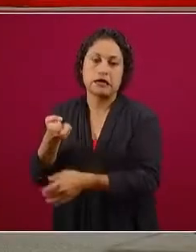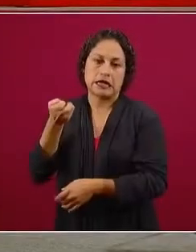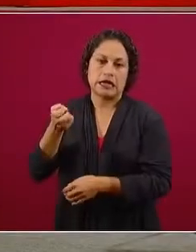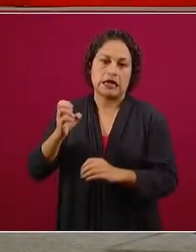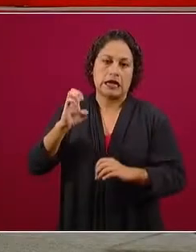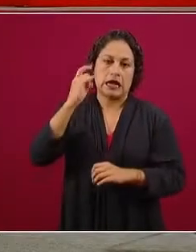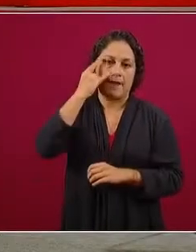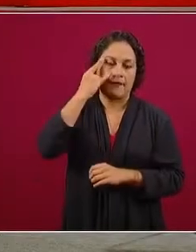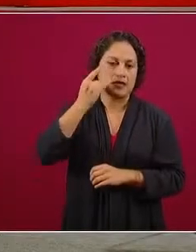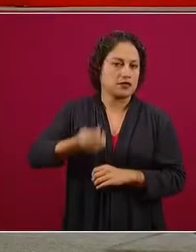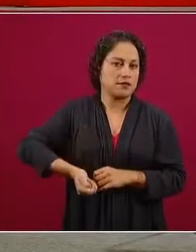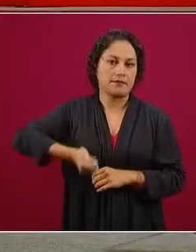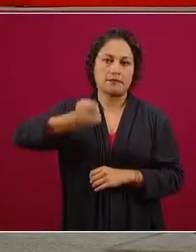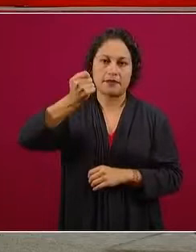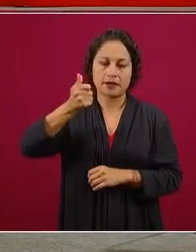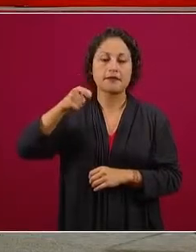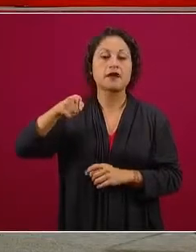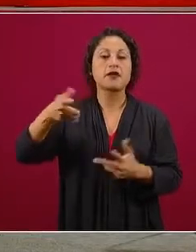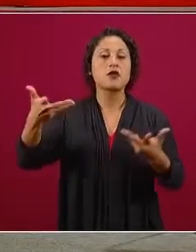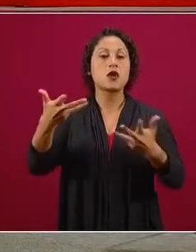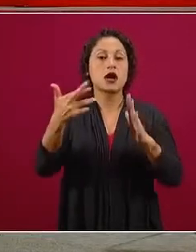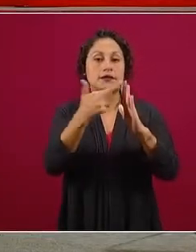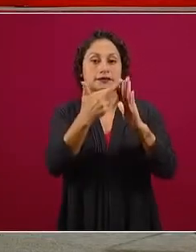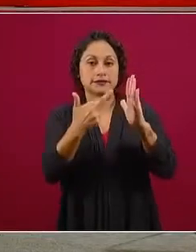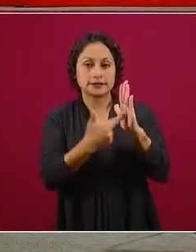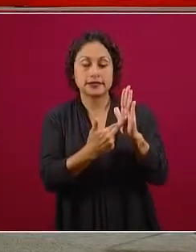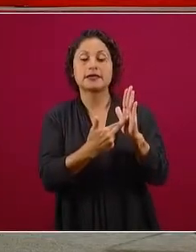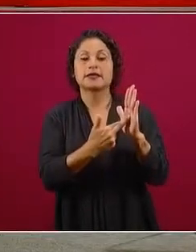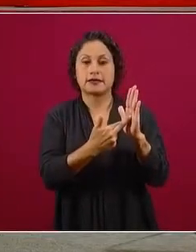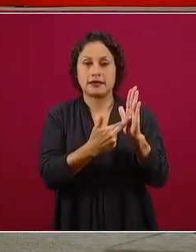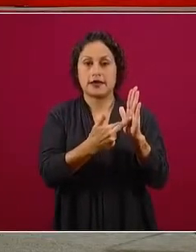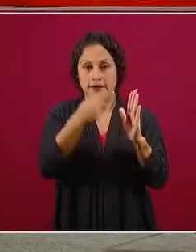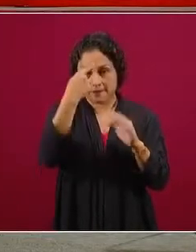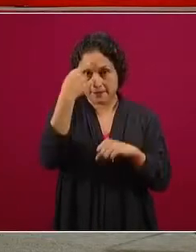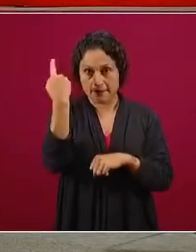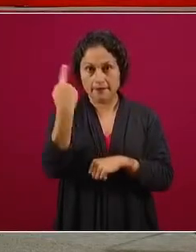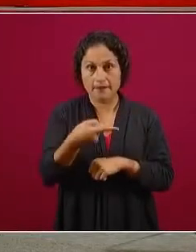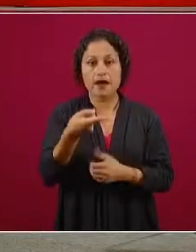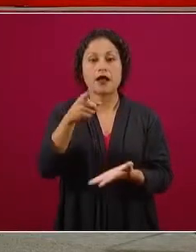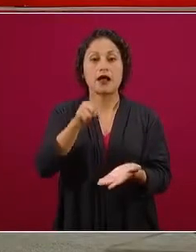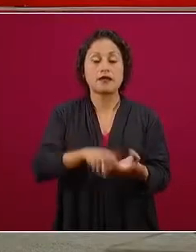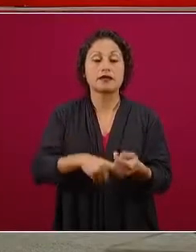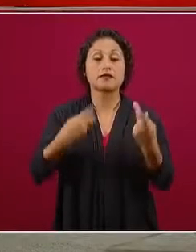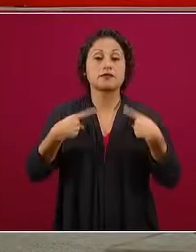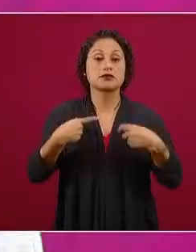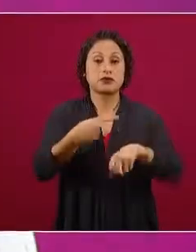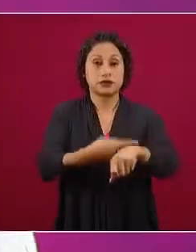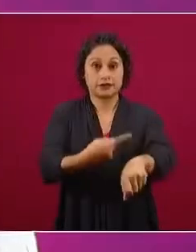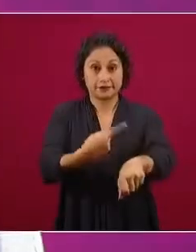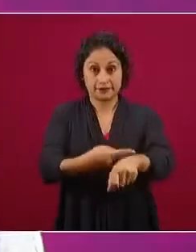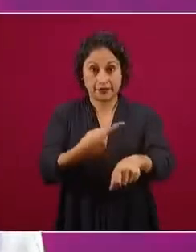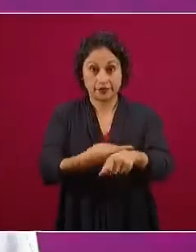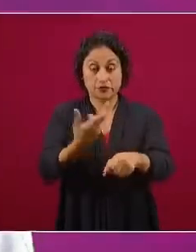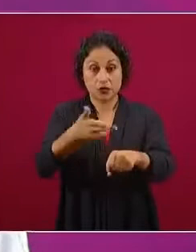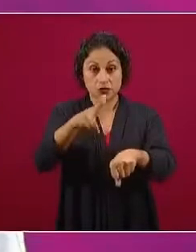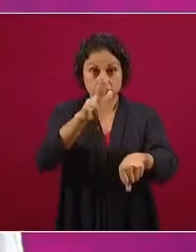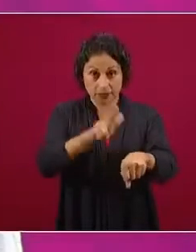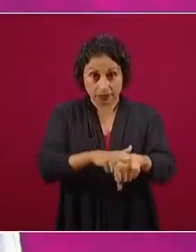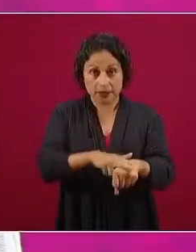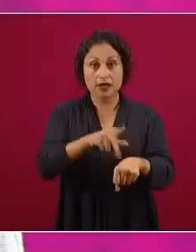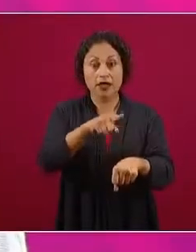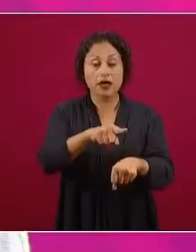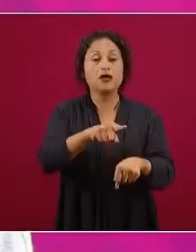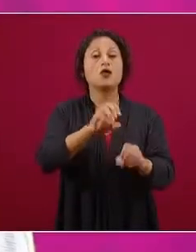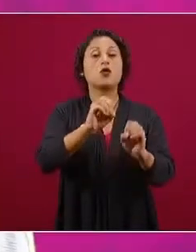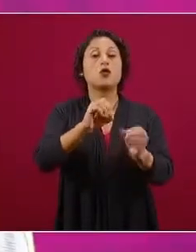primeras que estableció un protocolo de seguimiento clínico de los pacientes por vía a través de las distintas unidades